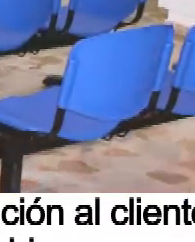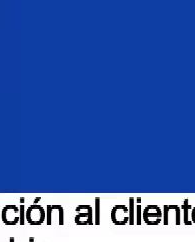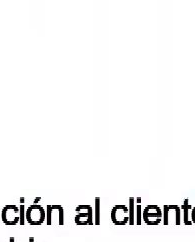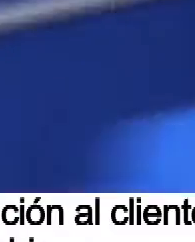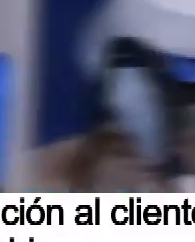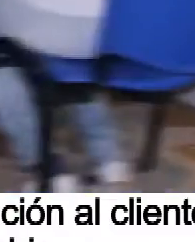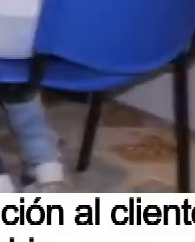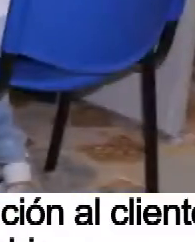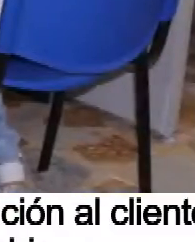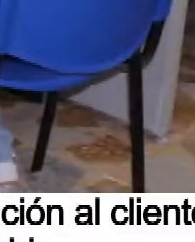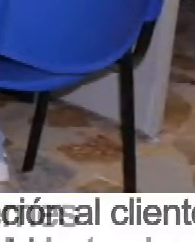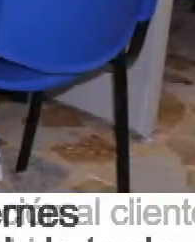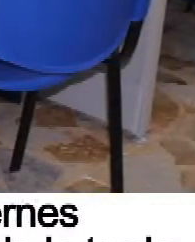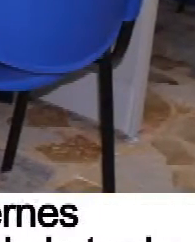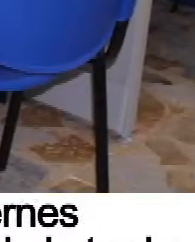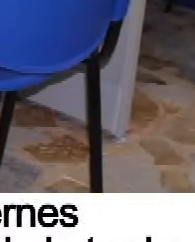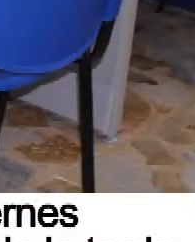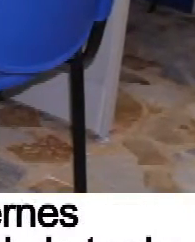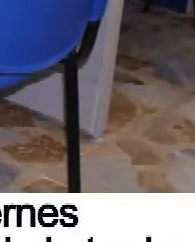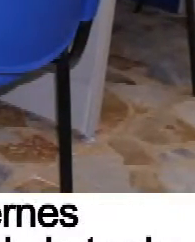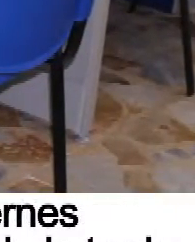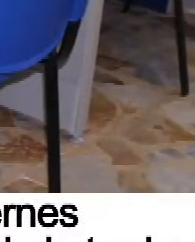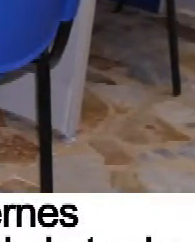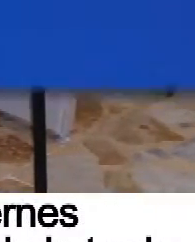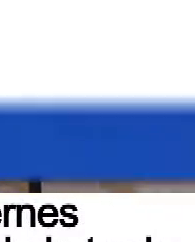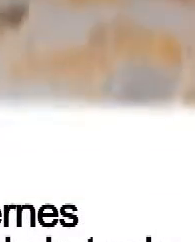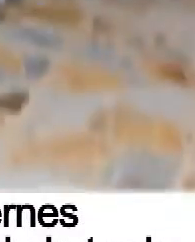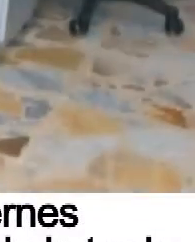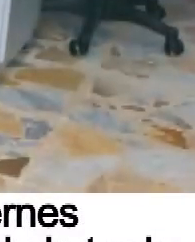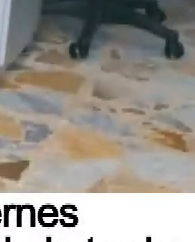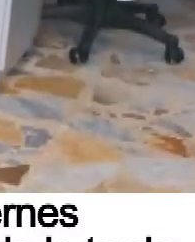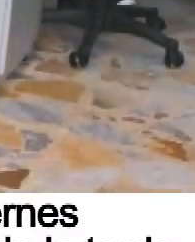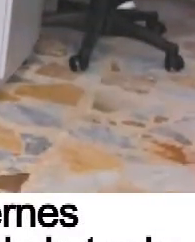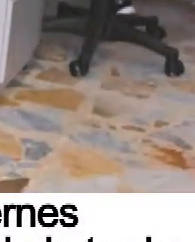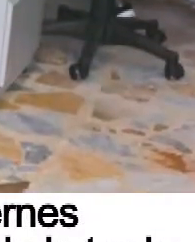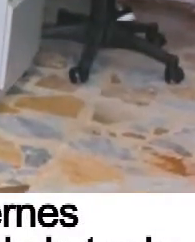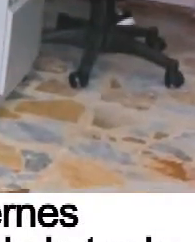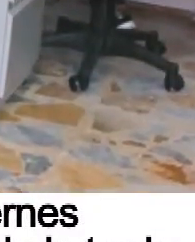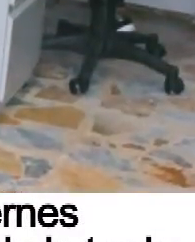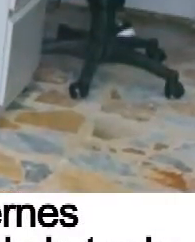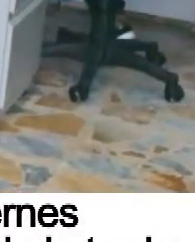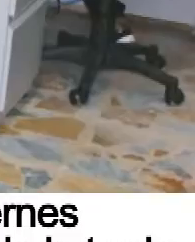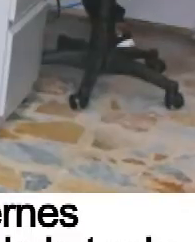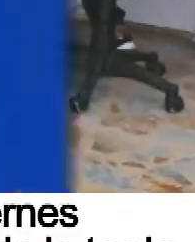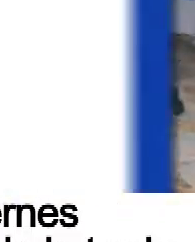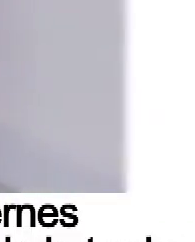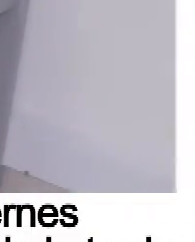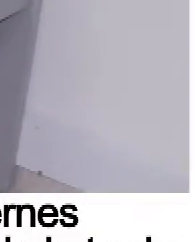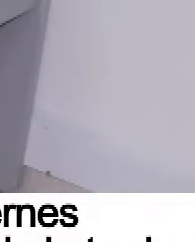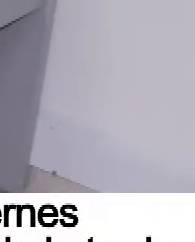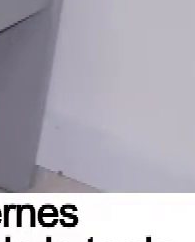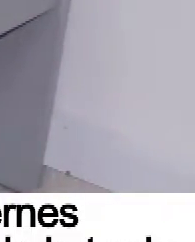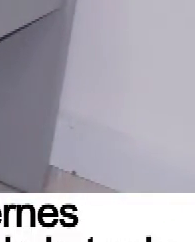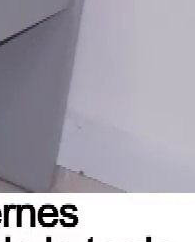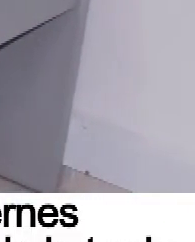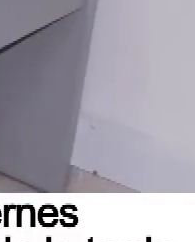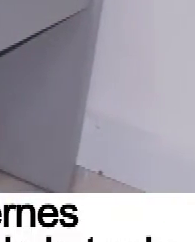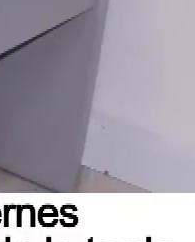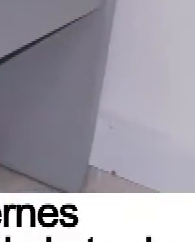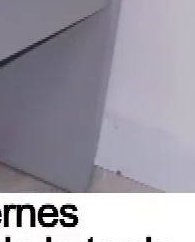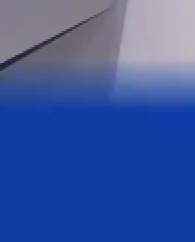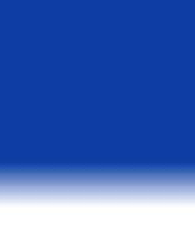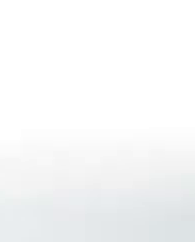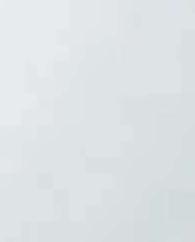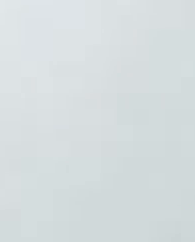49, número 1768 del barrio Colombia. Nuevas instalaciones, mayor espacio y mejor acceso. Horarios de atención de lunes a viernes